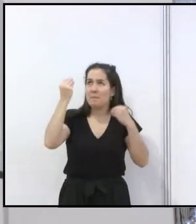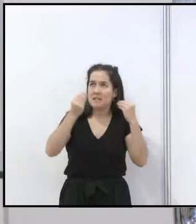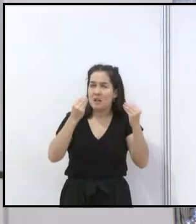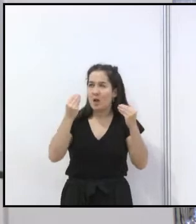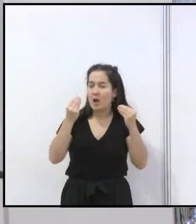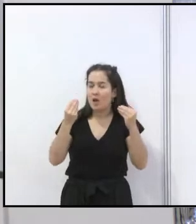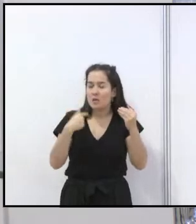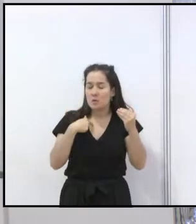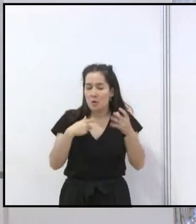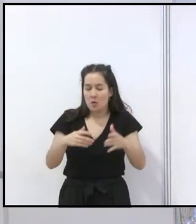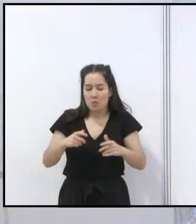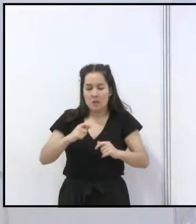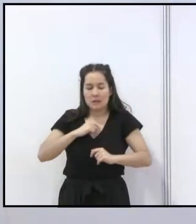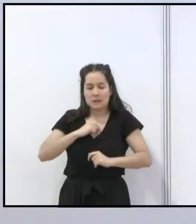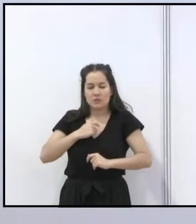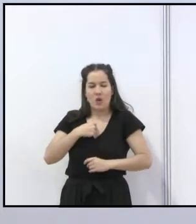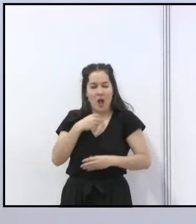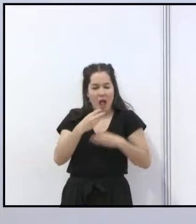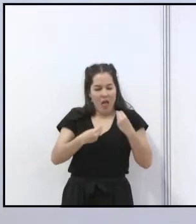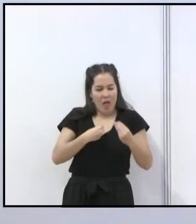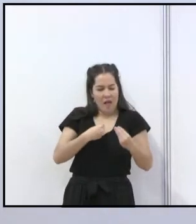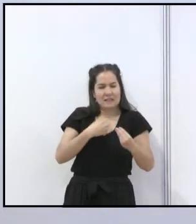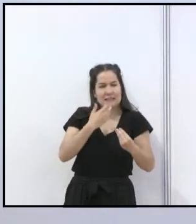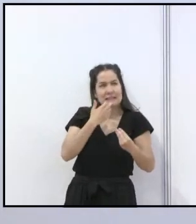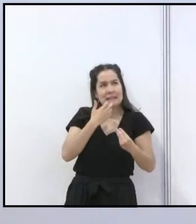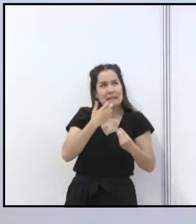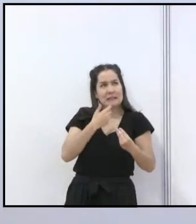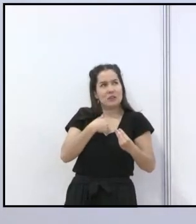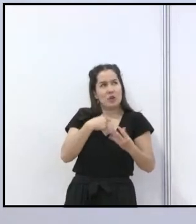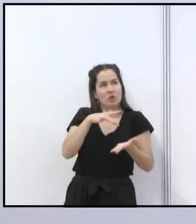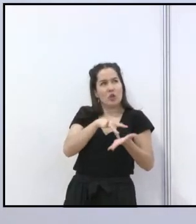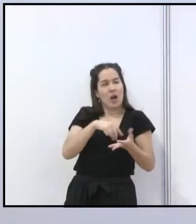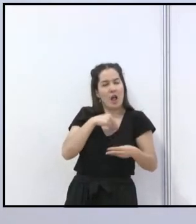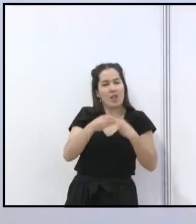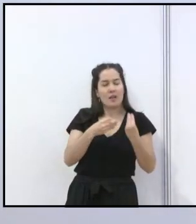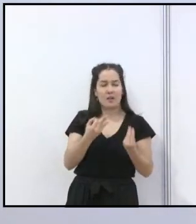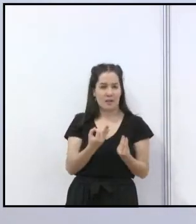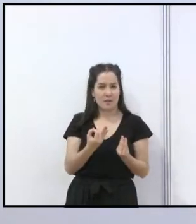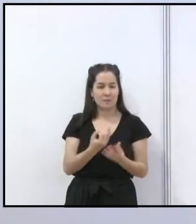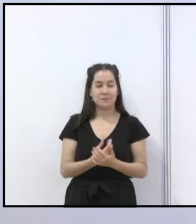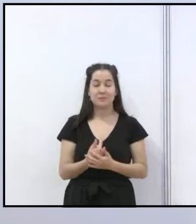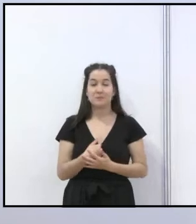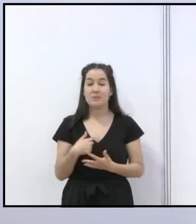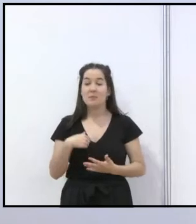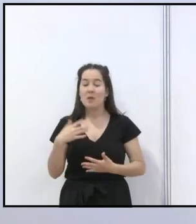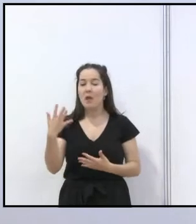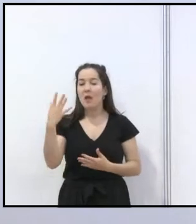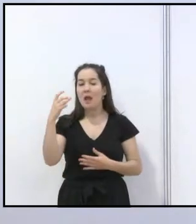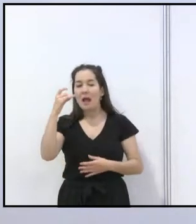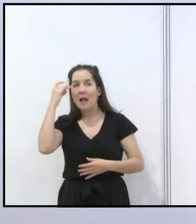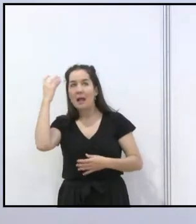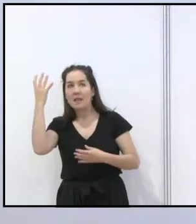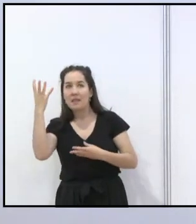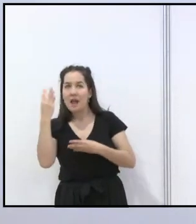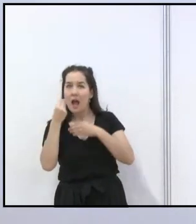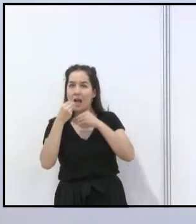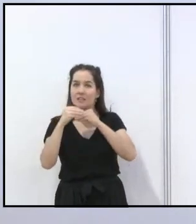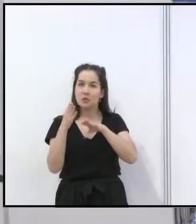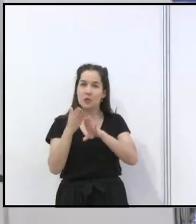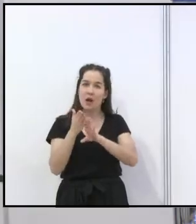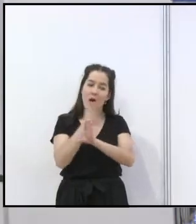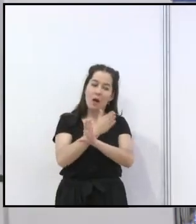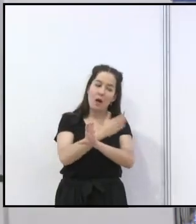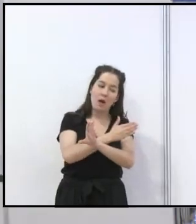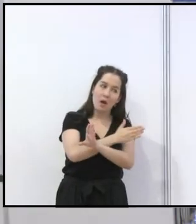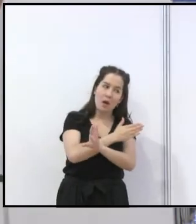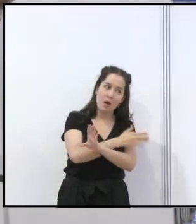yo? Sí, ¿no? Entonces, también esas ideas, esas historias que vienen de otra tradición, como